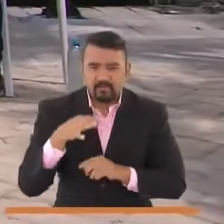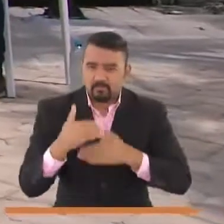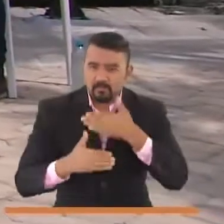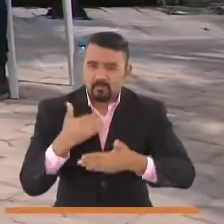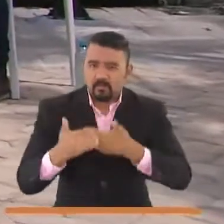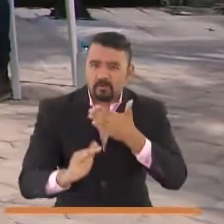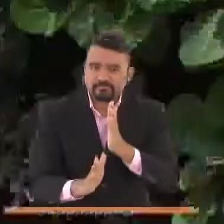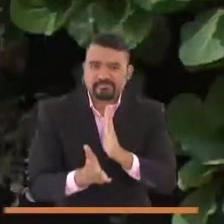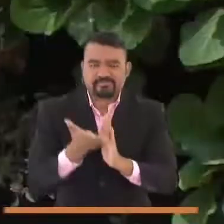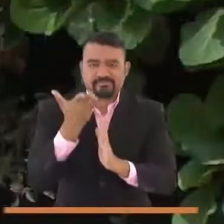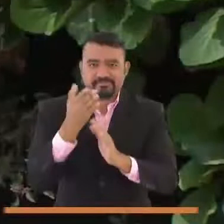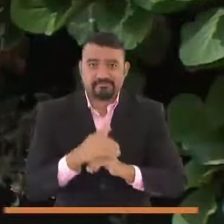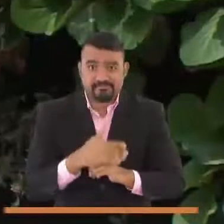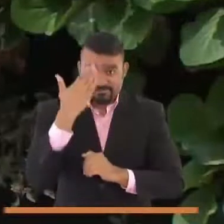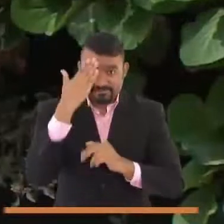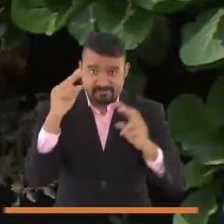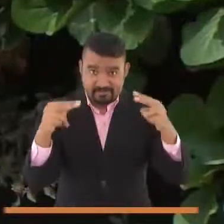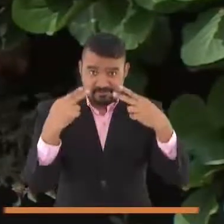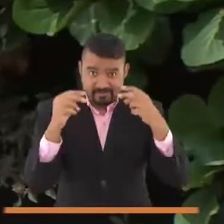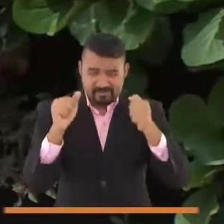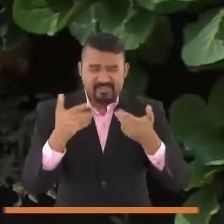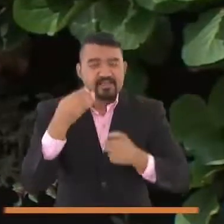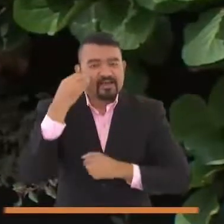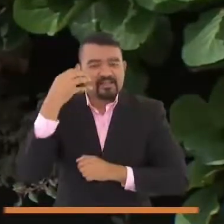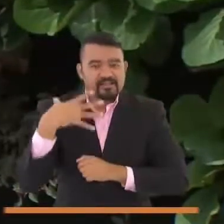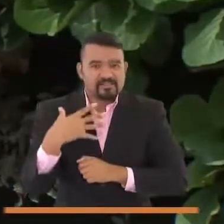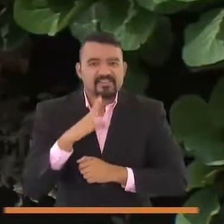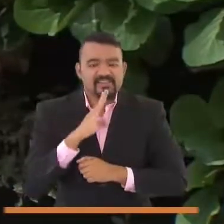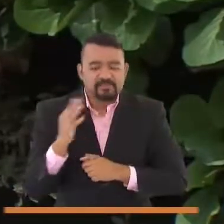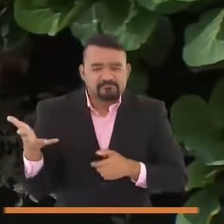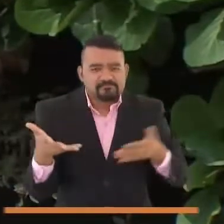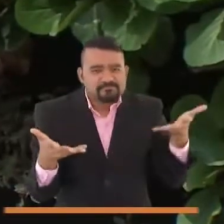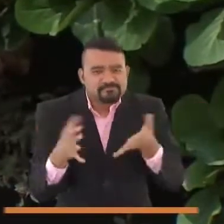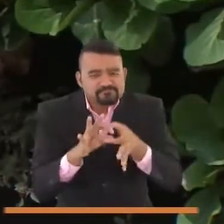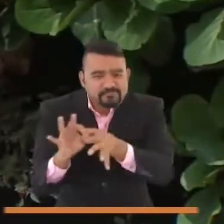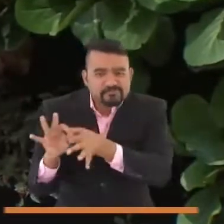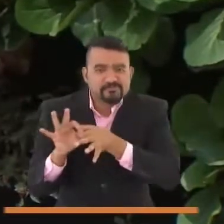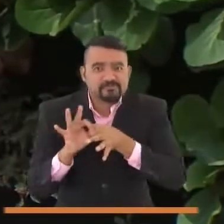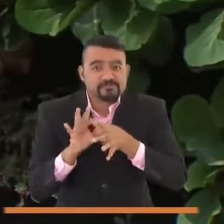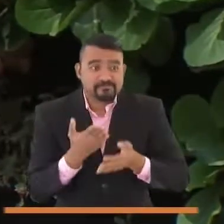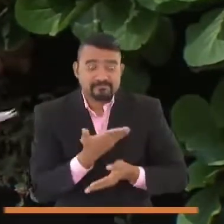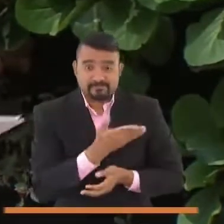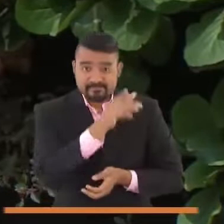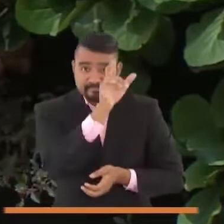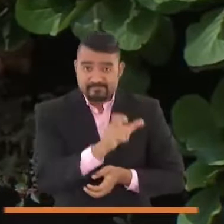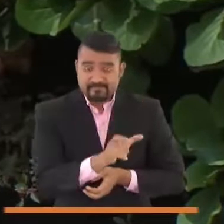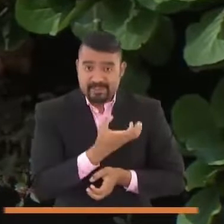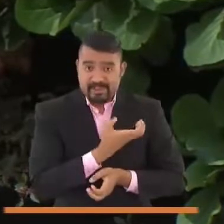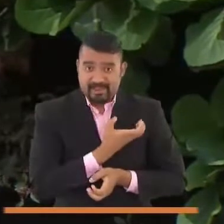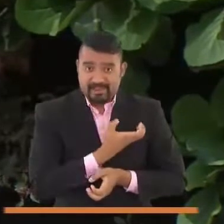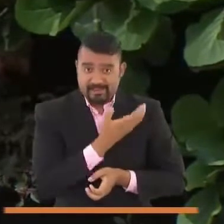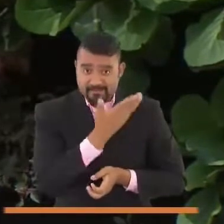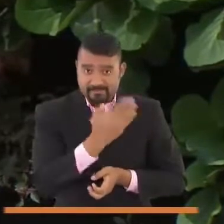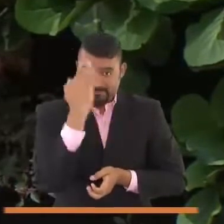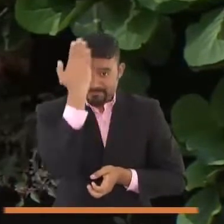Estamos aquí en el programa institucional de la Administración Municipal Juntos Sumamos con el alcalde Braulio Espinoza Márquez y el secretario de